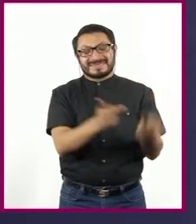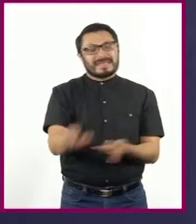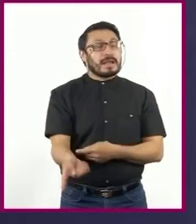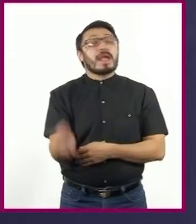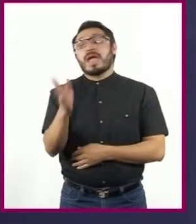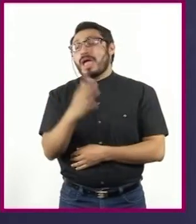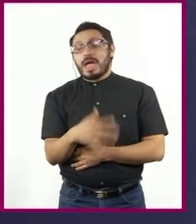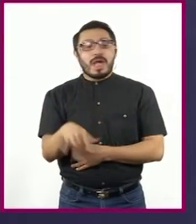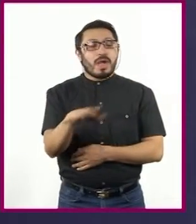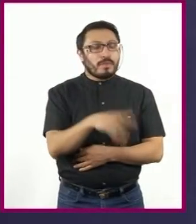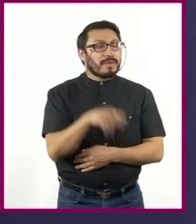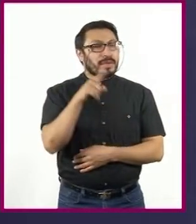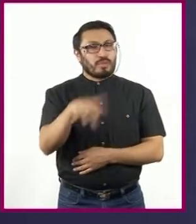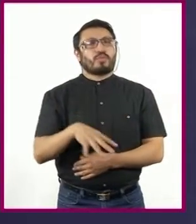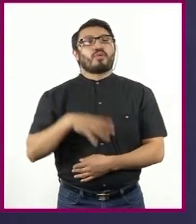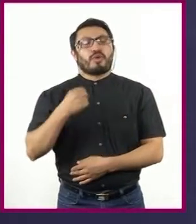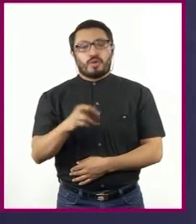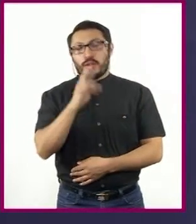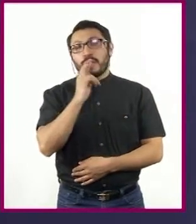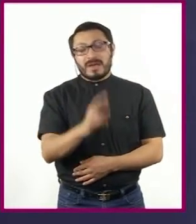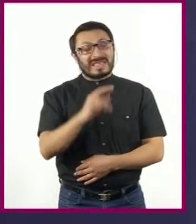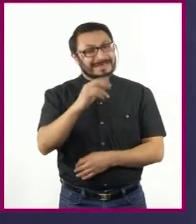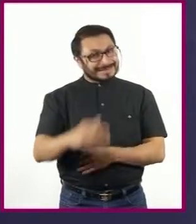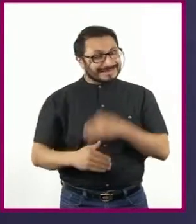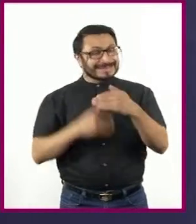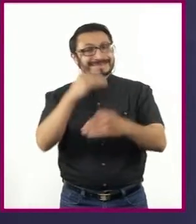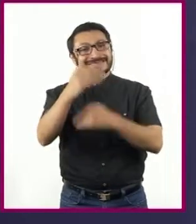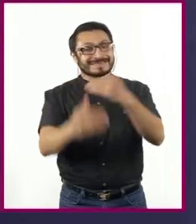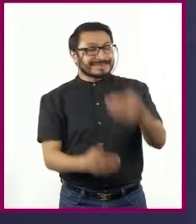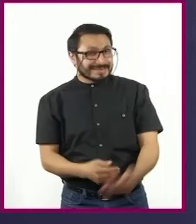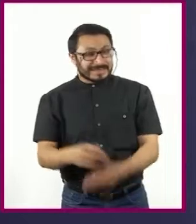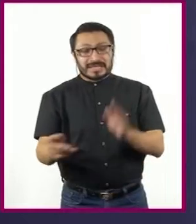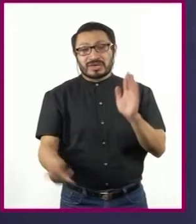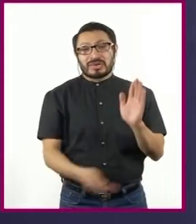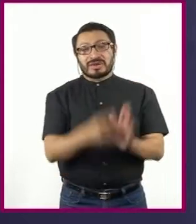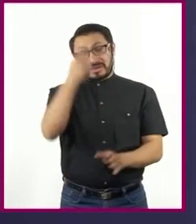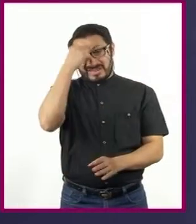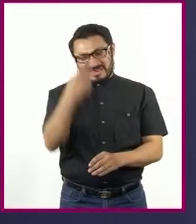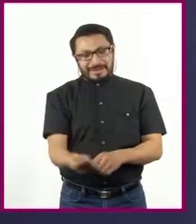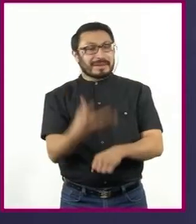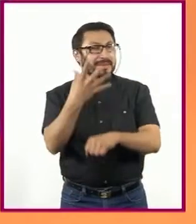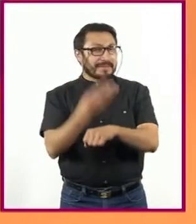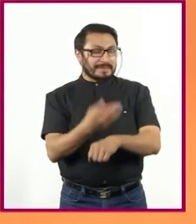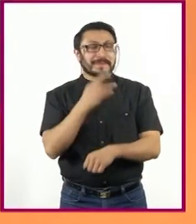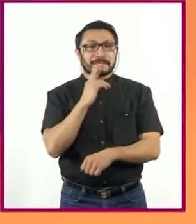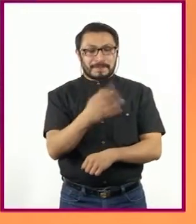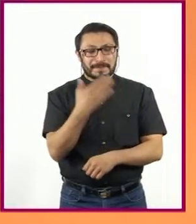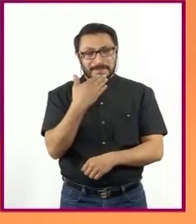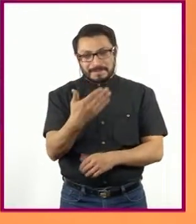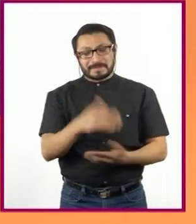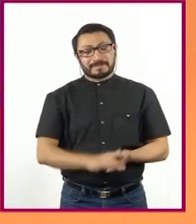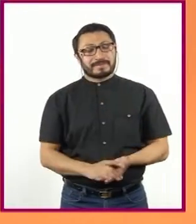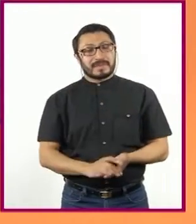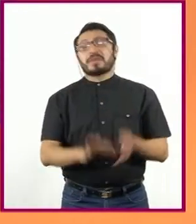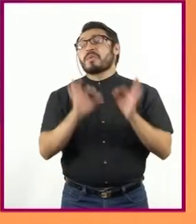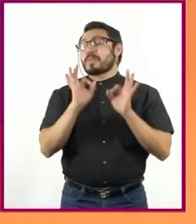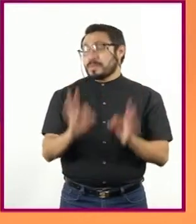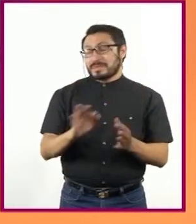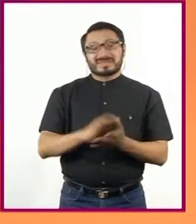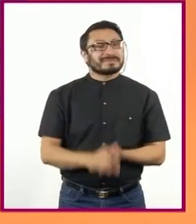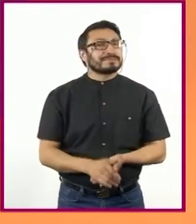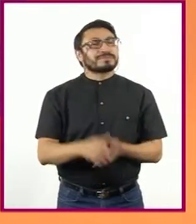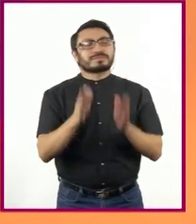busquen contestarlas. Más adelante las retomaremos para su resolución. Muy bien, maestro. ¿Y